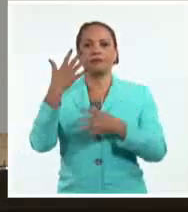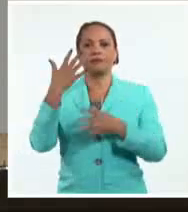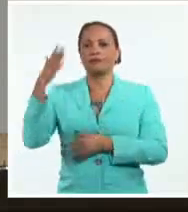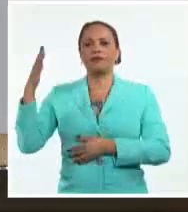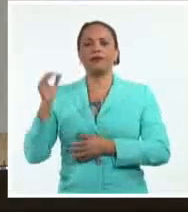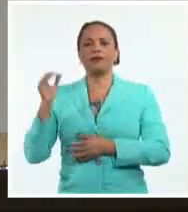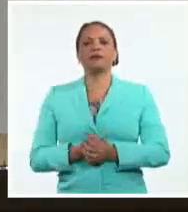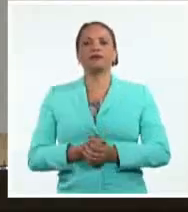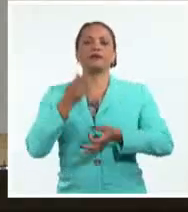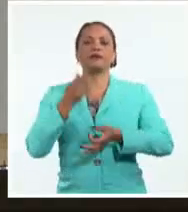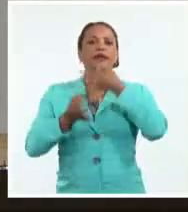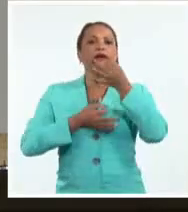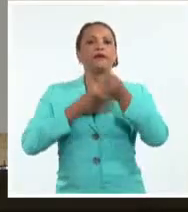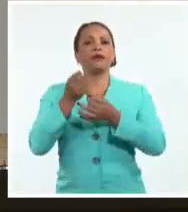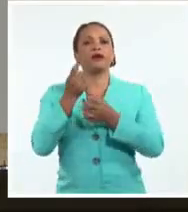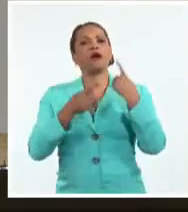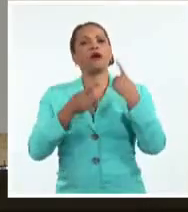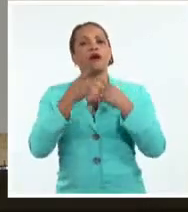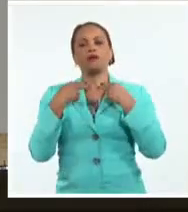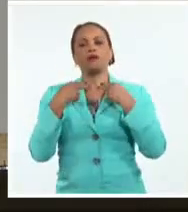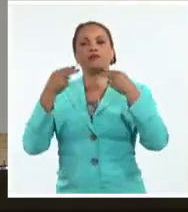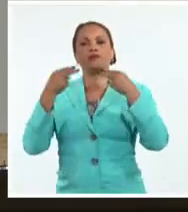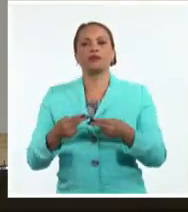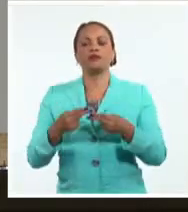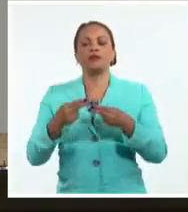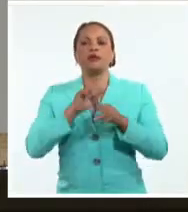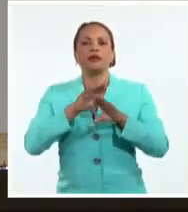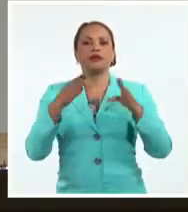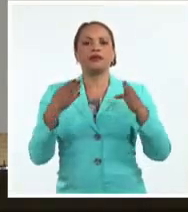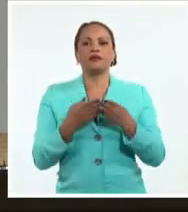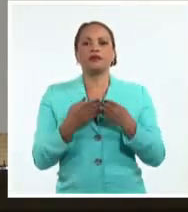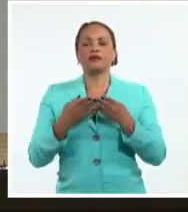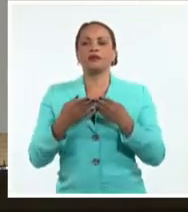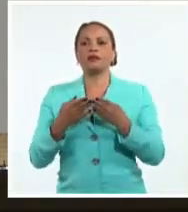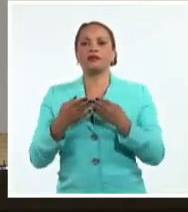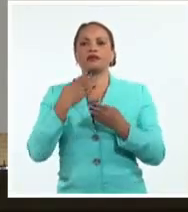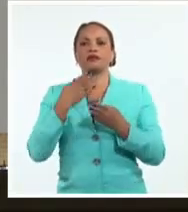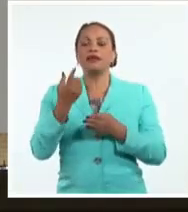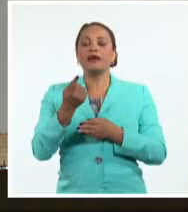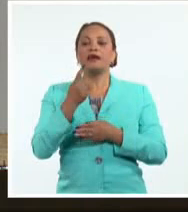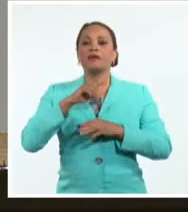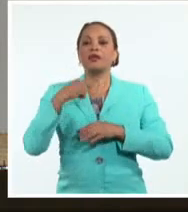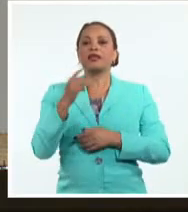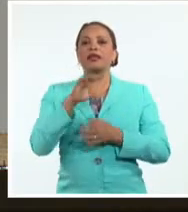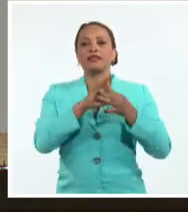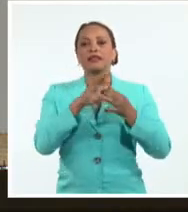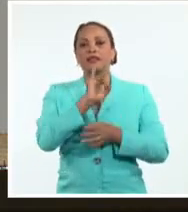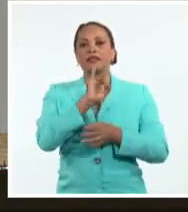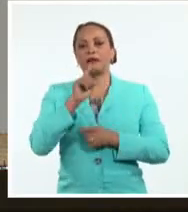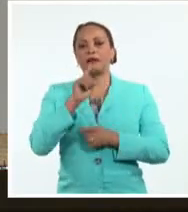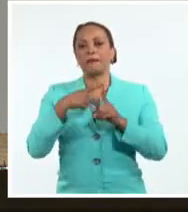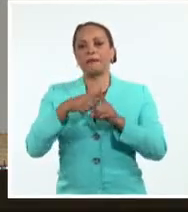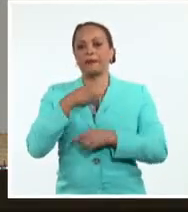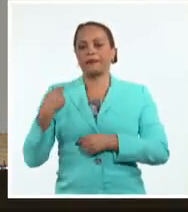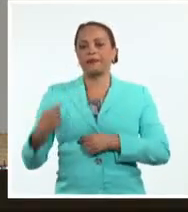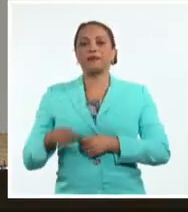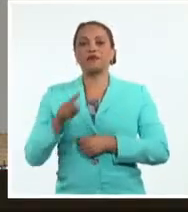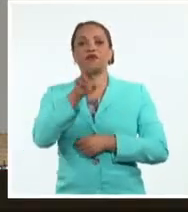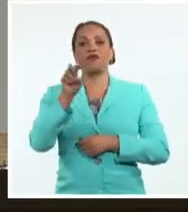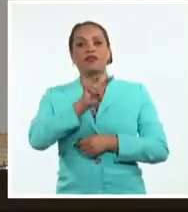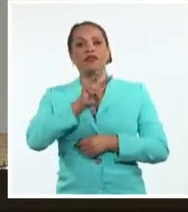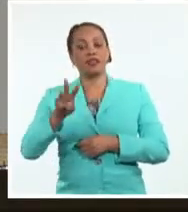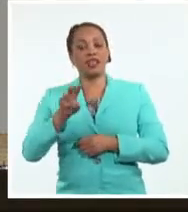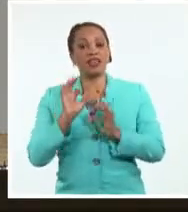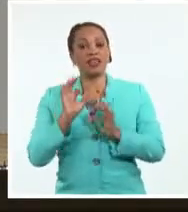Parrilla, dijo que es un acto de honor para Cuba en calidad de presidencia del G77 Machina en este 2023 haber acogido